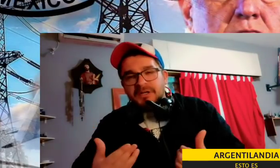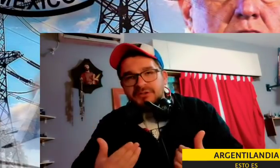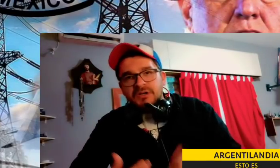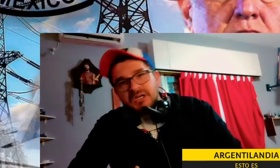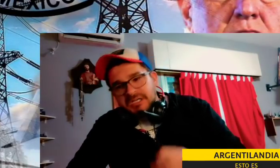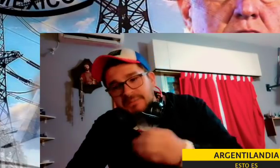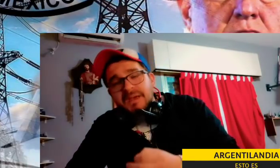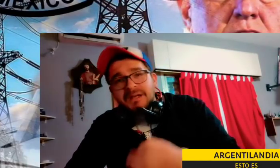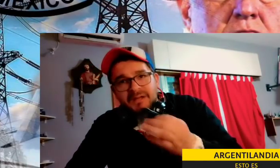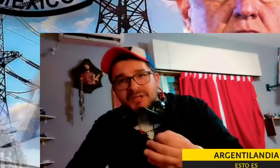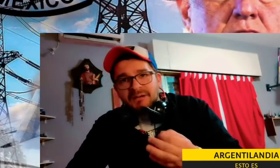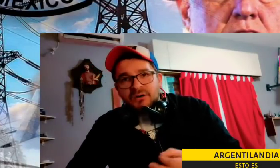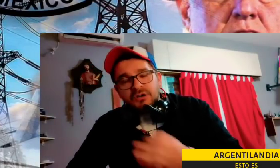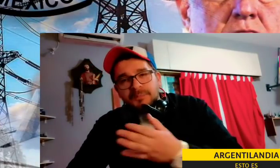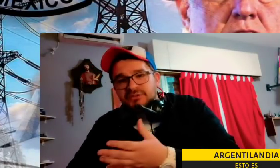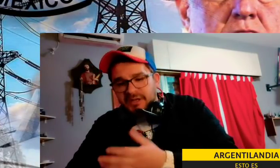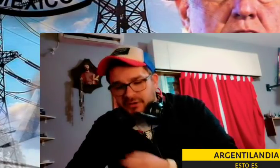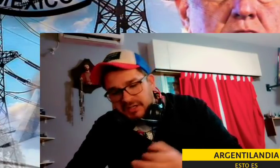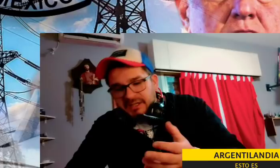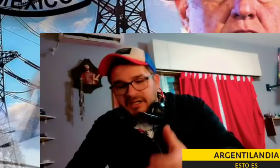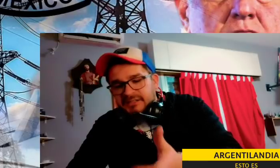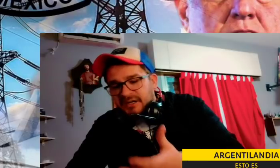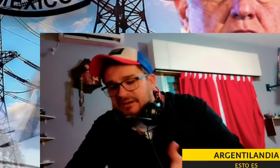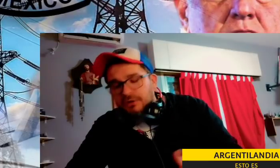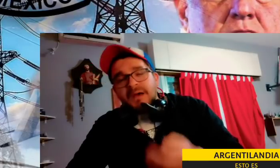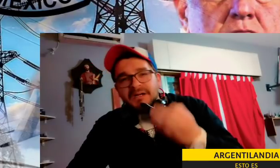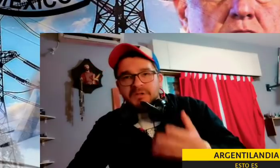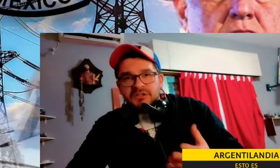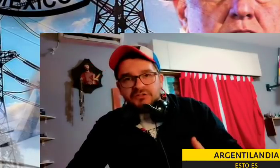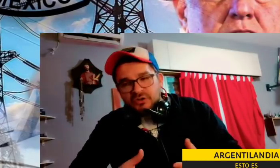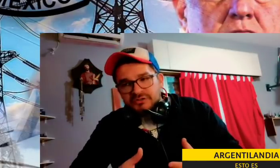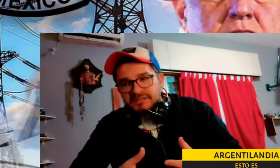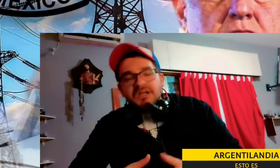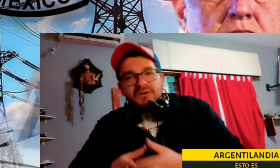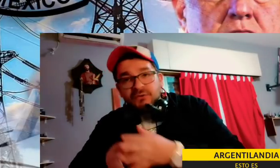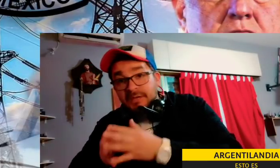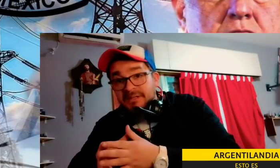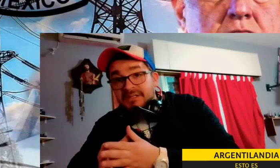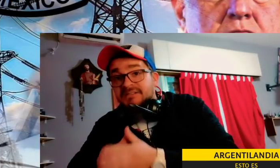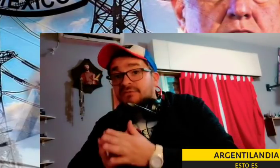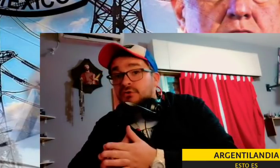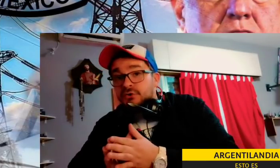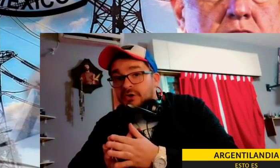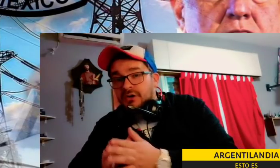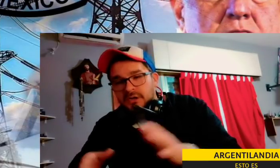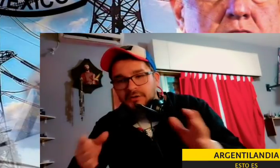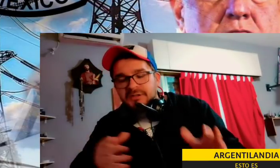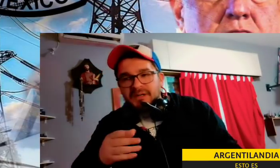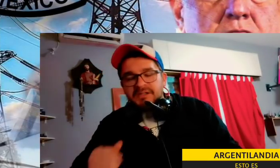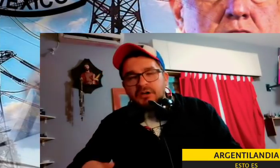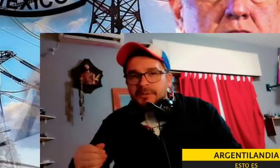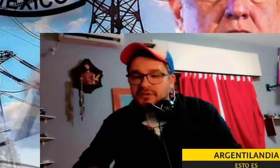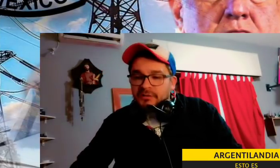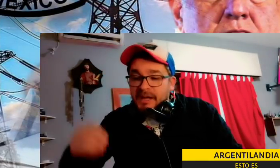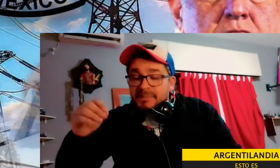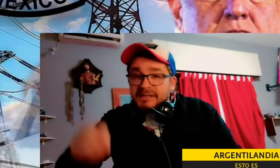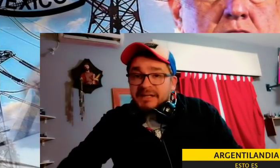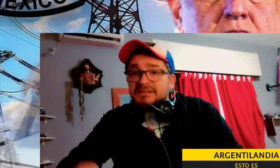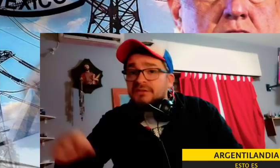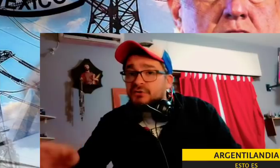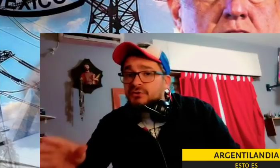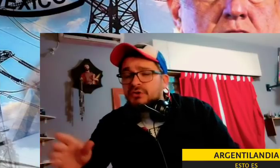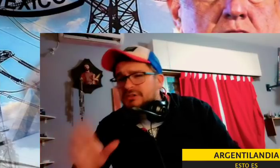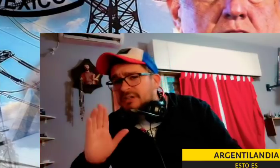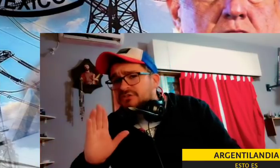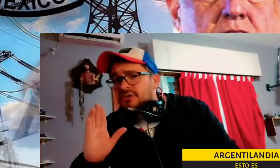pueblo mexicano despertó y ve el gran trabajo de López Obrador. Estas tres reformas, repito, son cosas fundamentales a futuro. Como siempre les digo, López Obrador